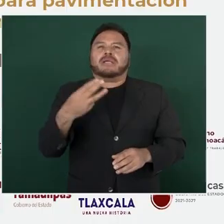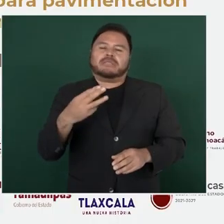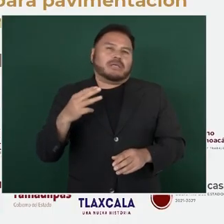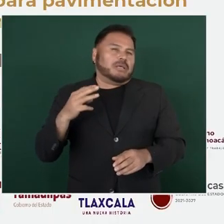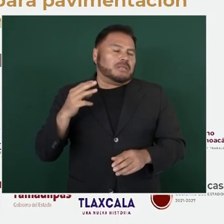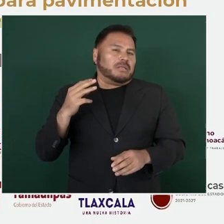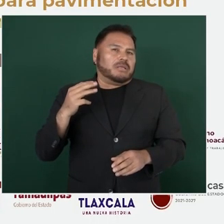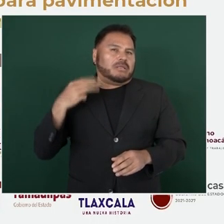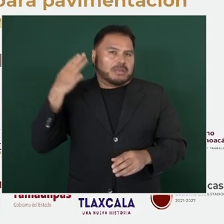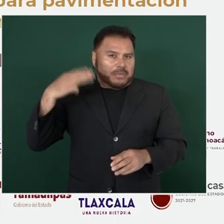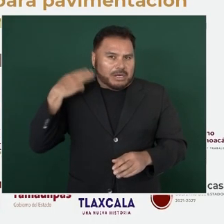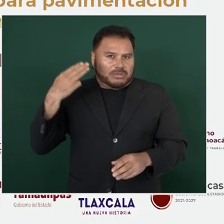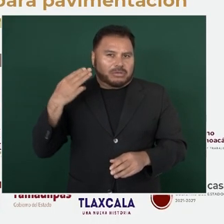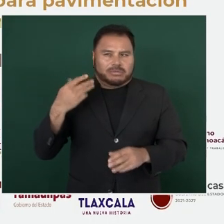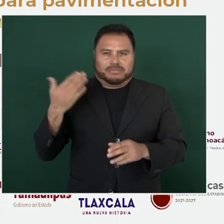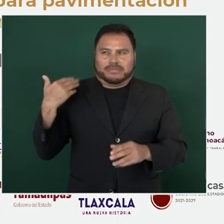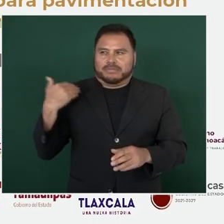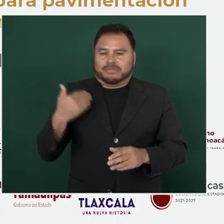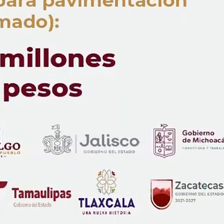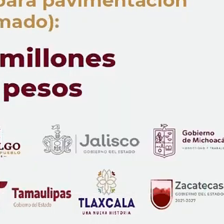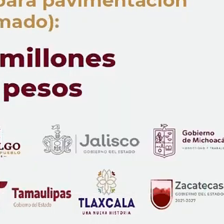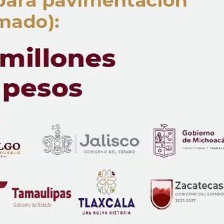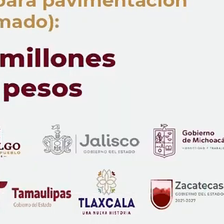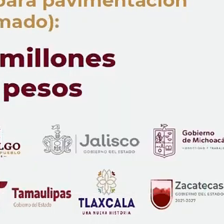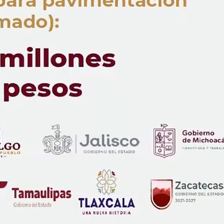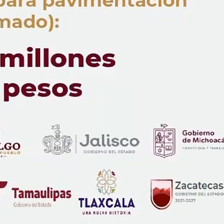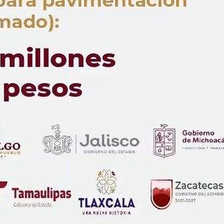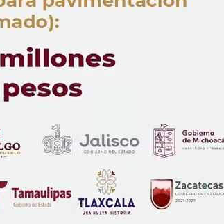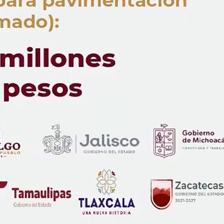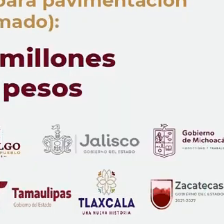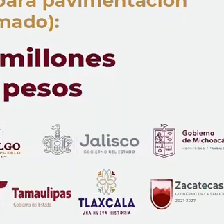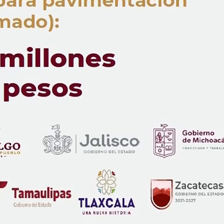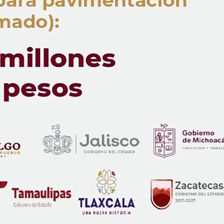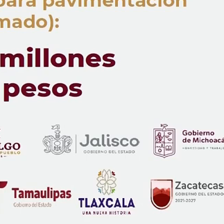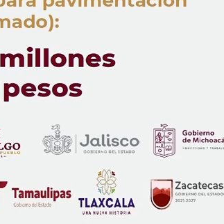pasado se han regularizado